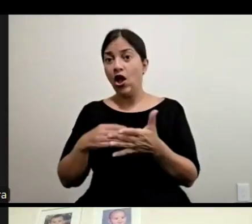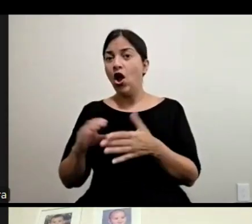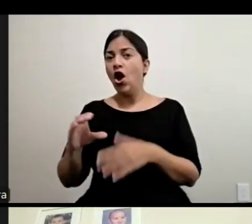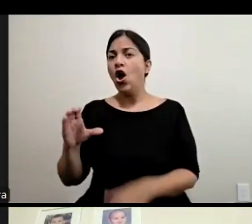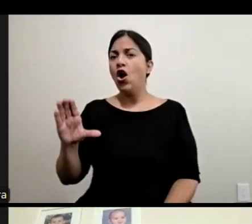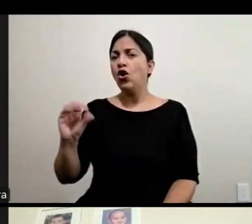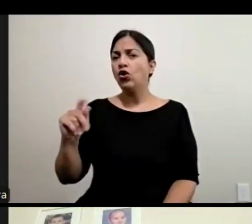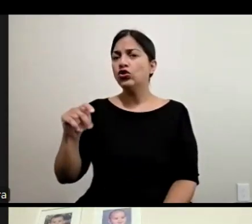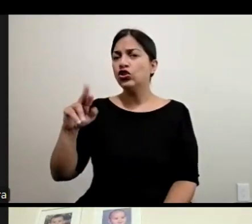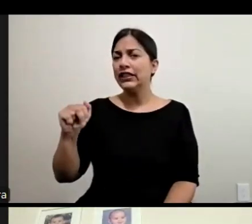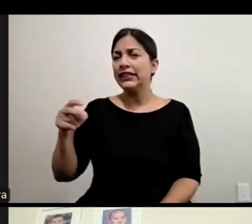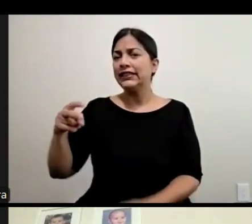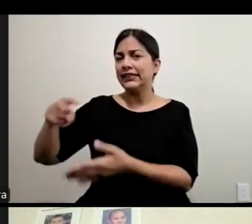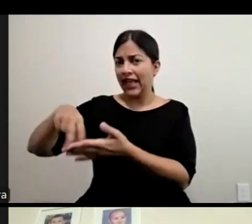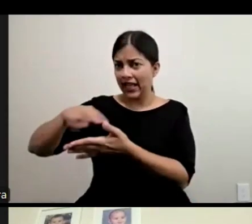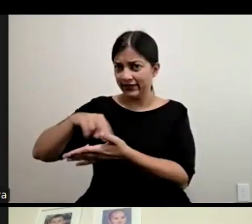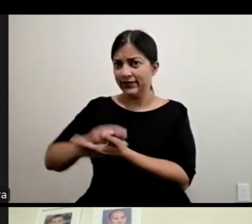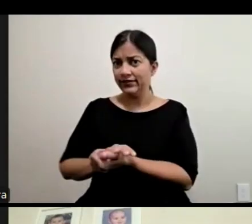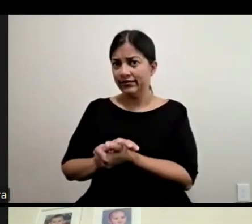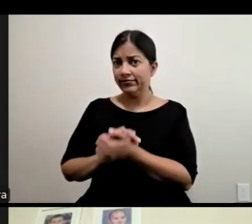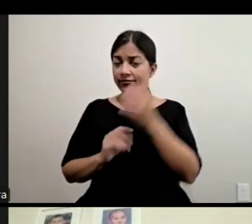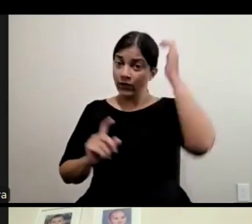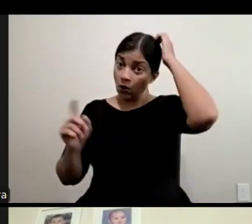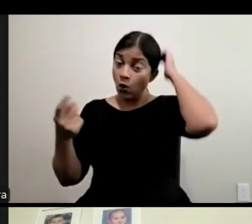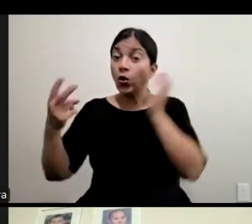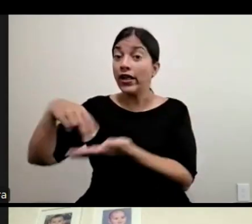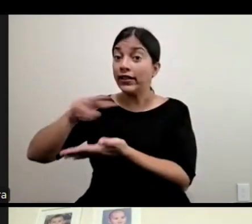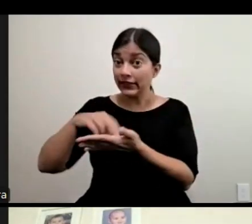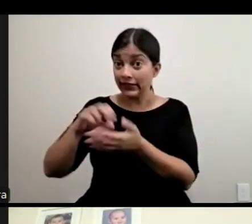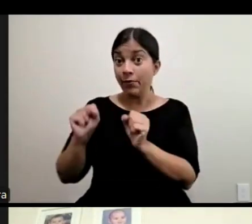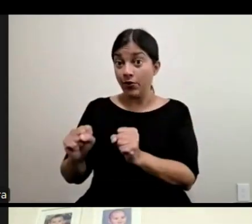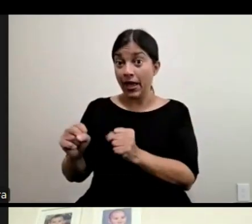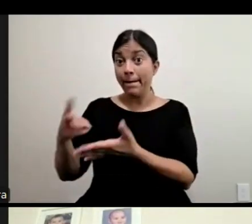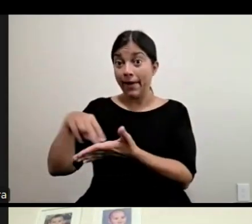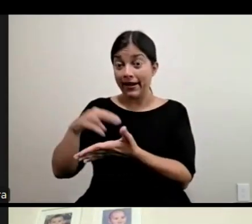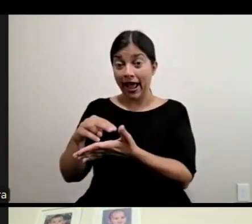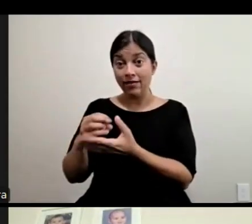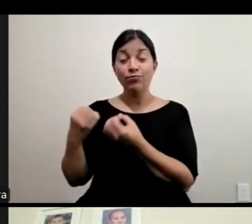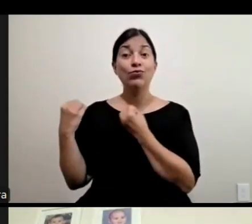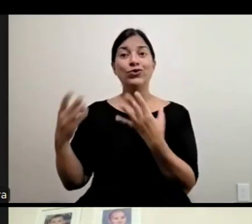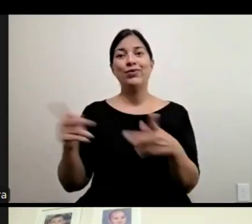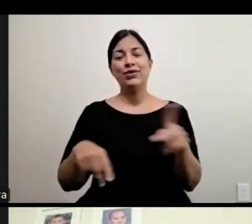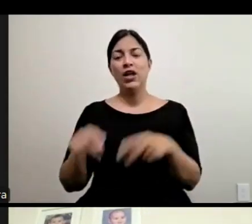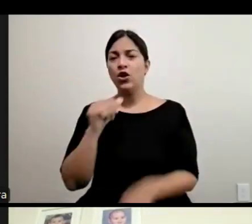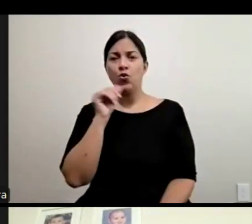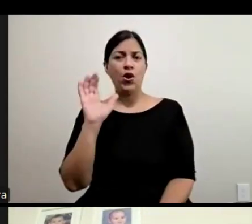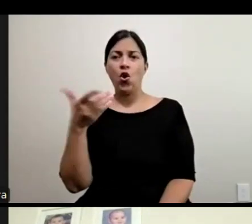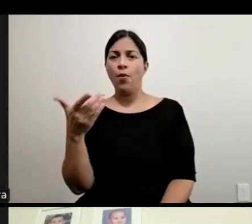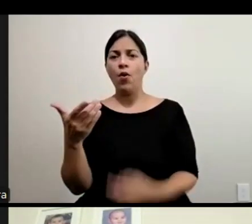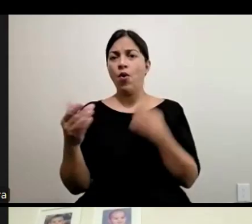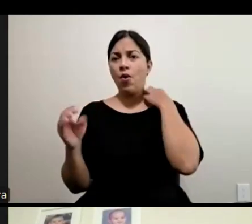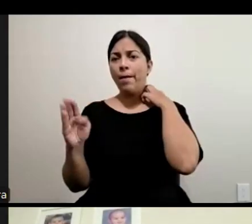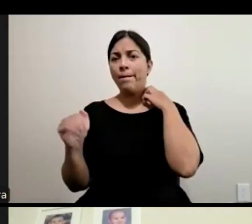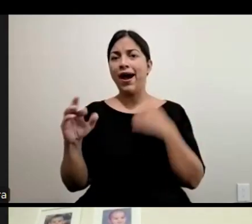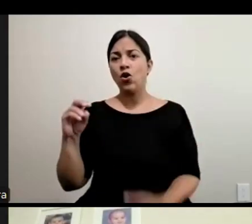dance. Y era una danza donde se podía bailar múltiples parejas. No es como la danza barroca, que es una pareja a la vez, o un